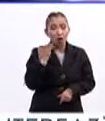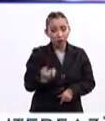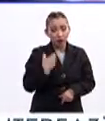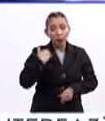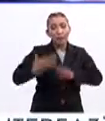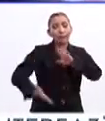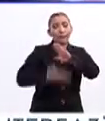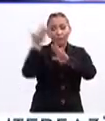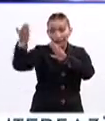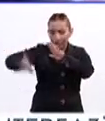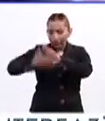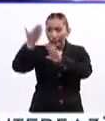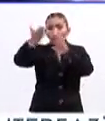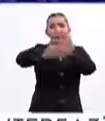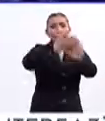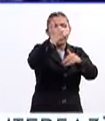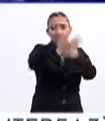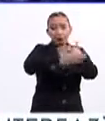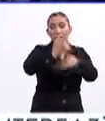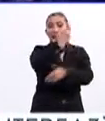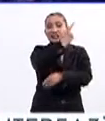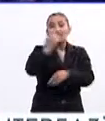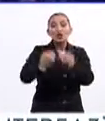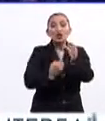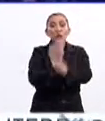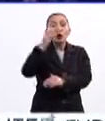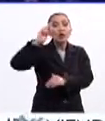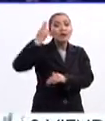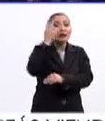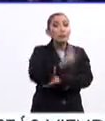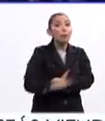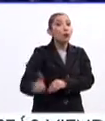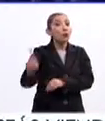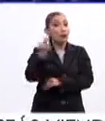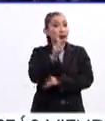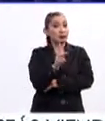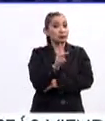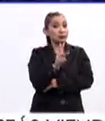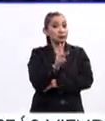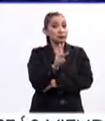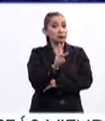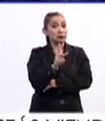a construir 100 nuevas universidades públicas